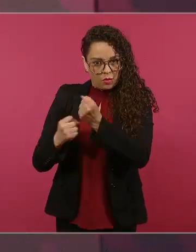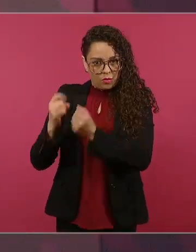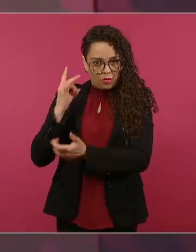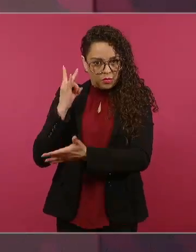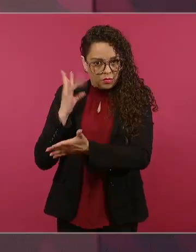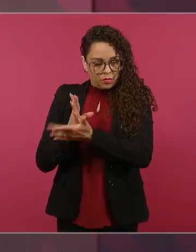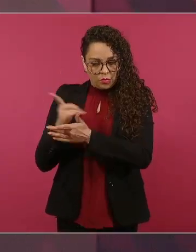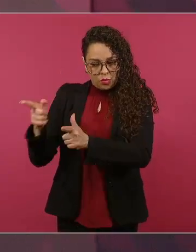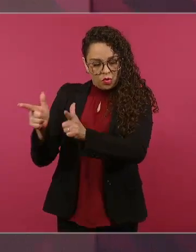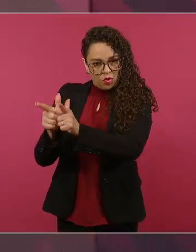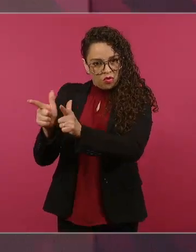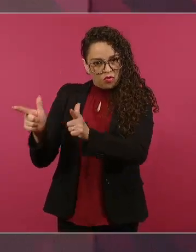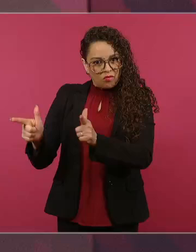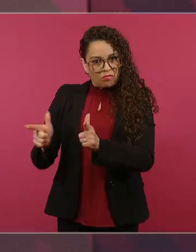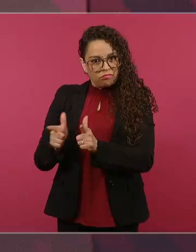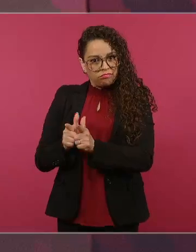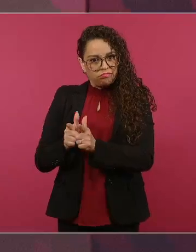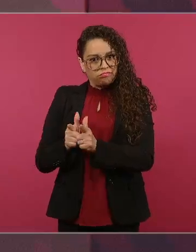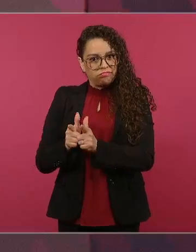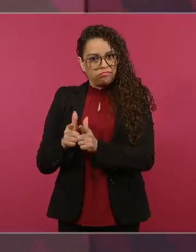muy prepotente.